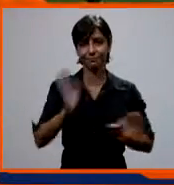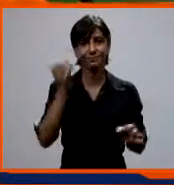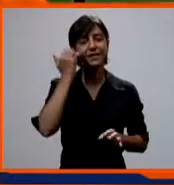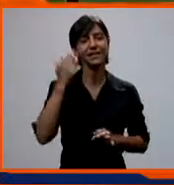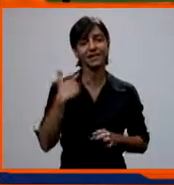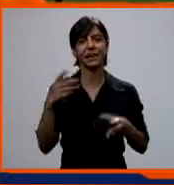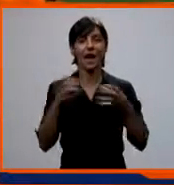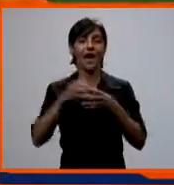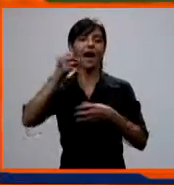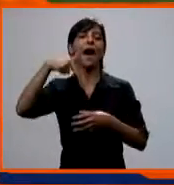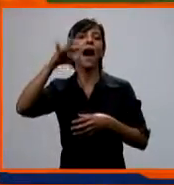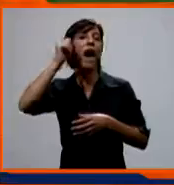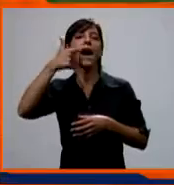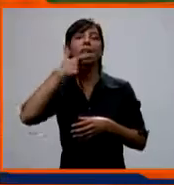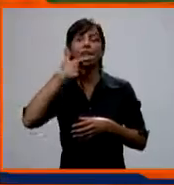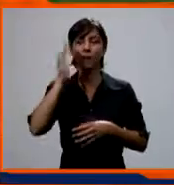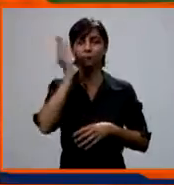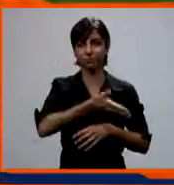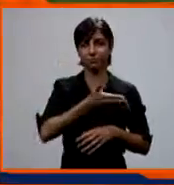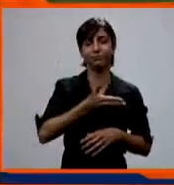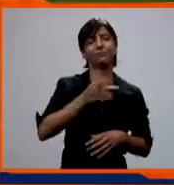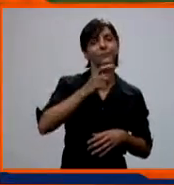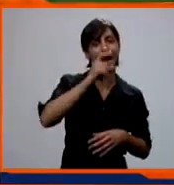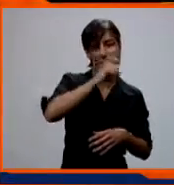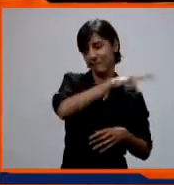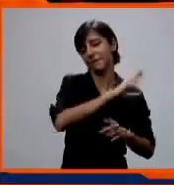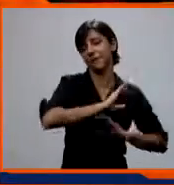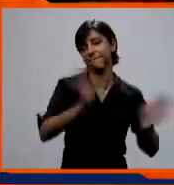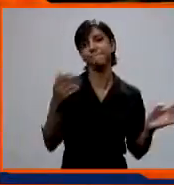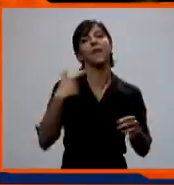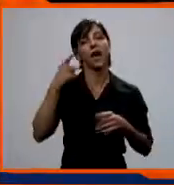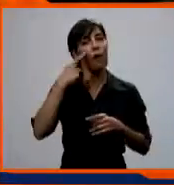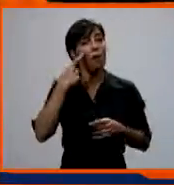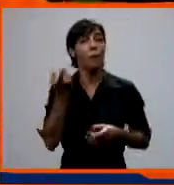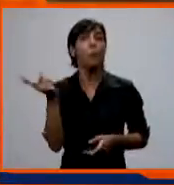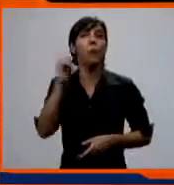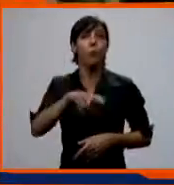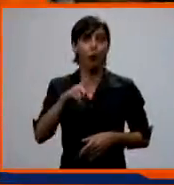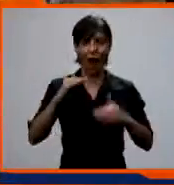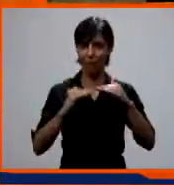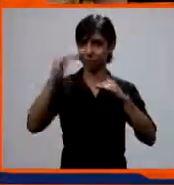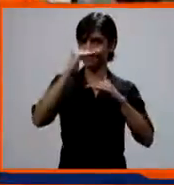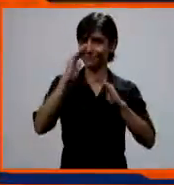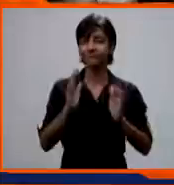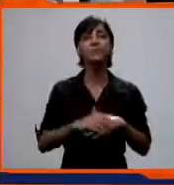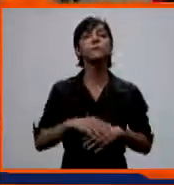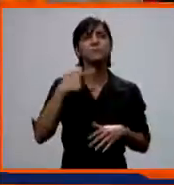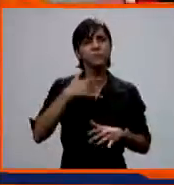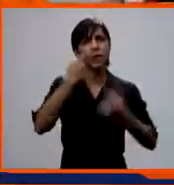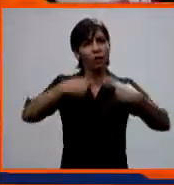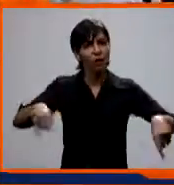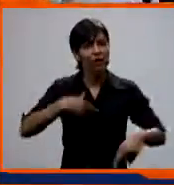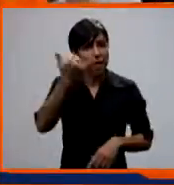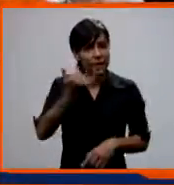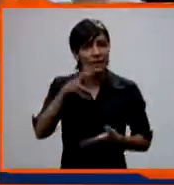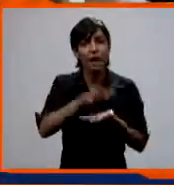Derrotó 3-1 Almagro y vuelve entonces a ese lugar. Atención, sí, porque hay noticias con respecto a la primera fase de cuartos de final